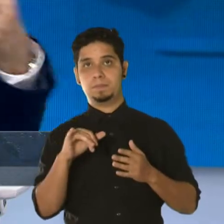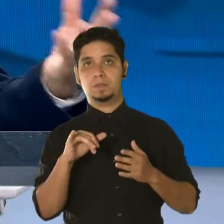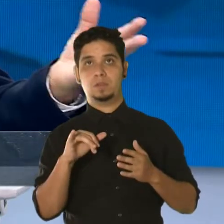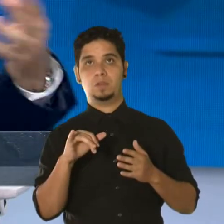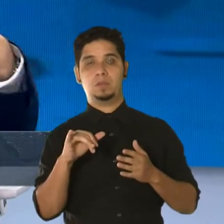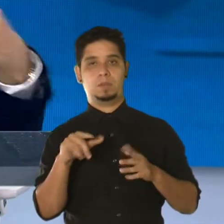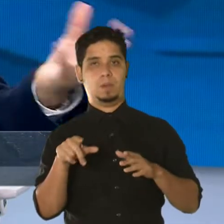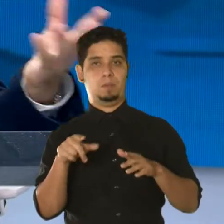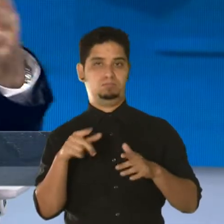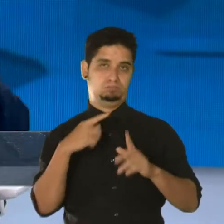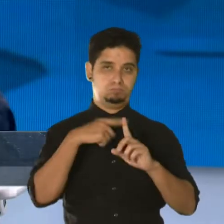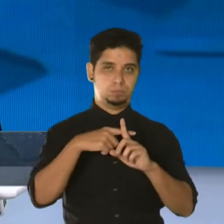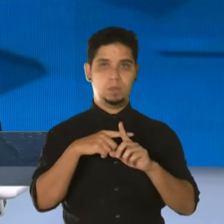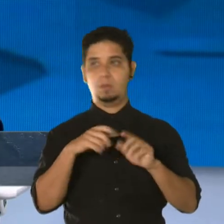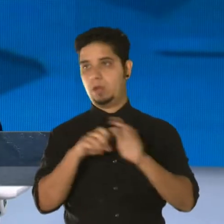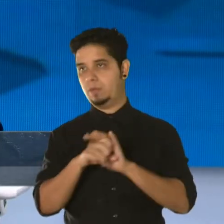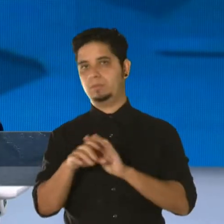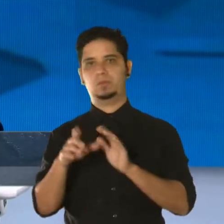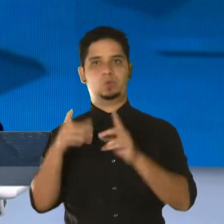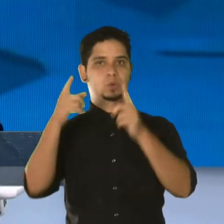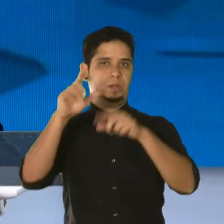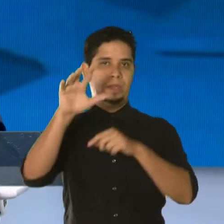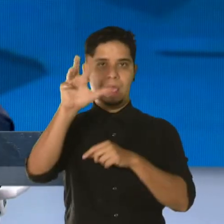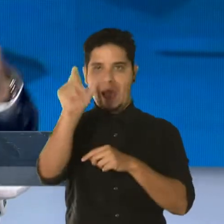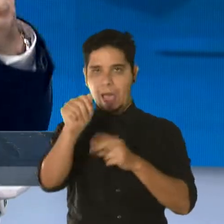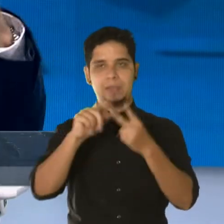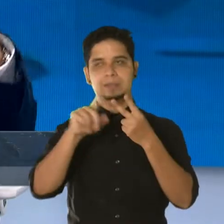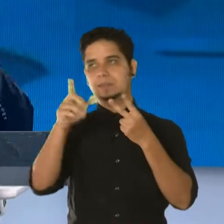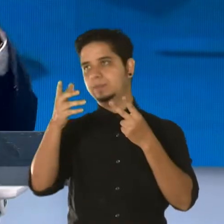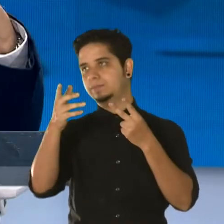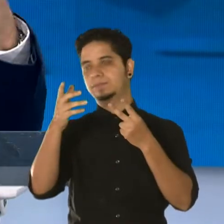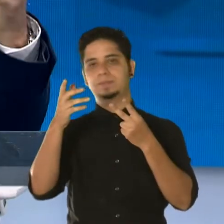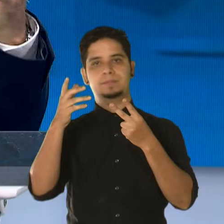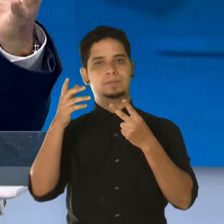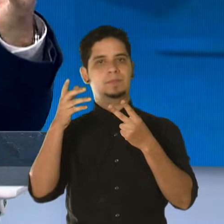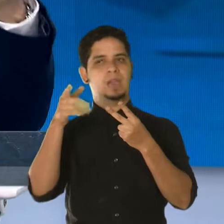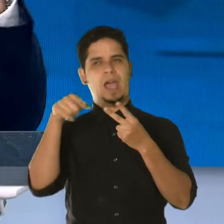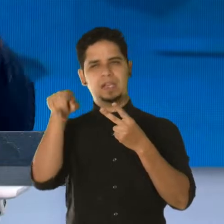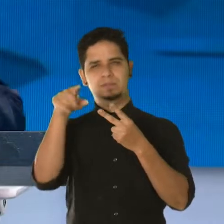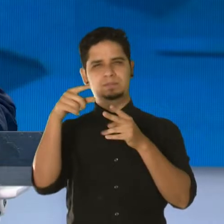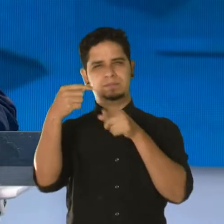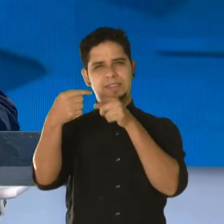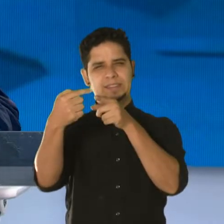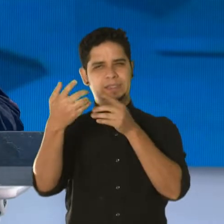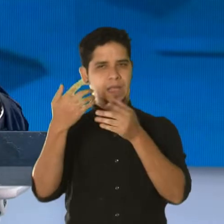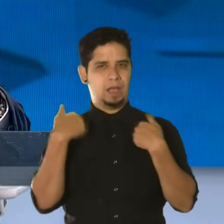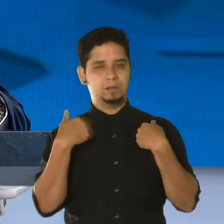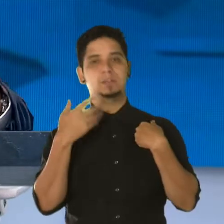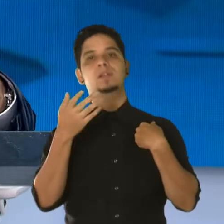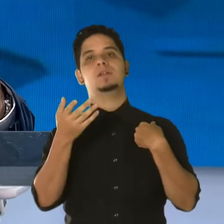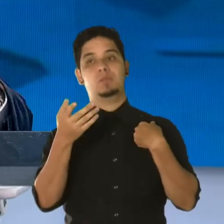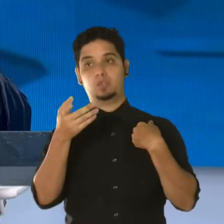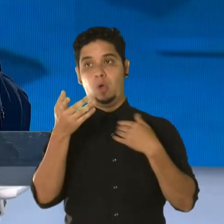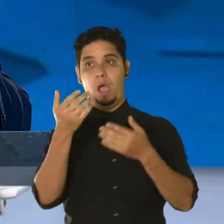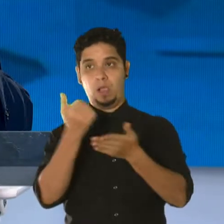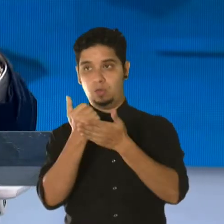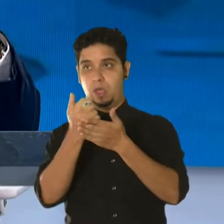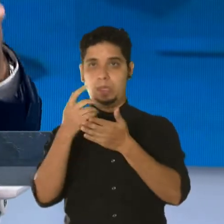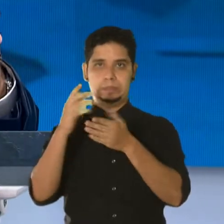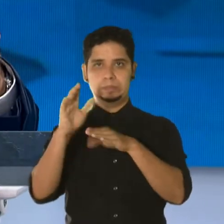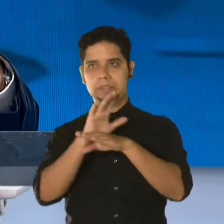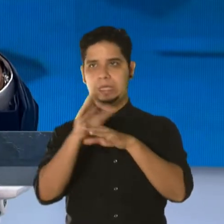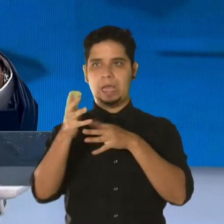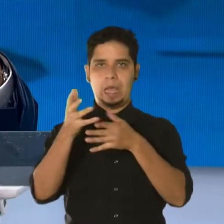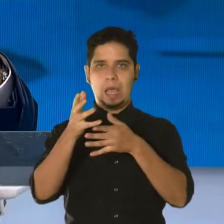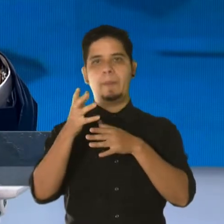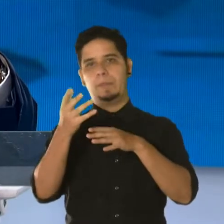con Eurasia, asiática y el gobierno norteamericano, abre también puertas a atraer manufactura a Puerto Rico. O sea que, pero con